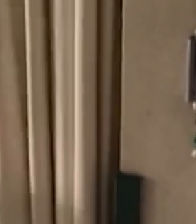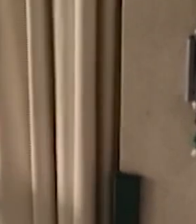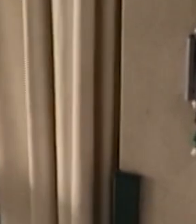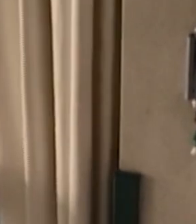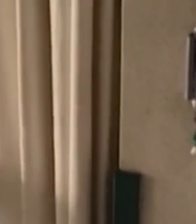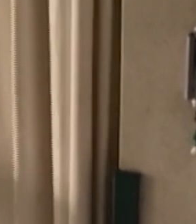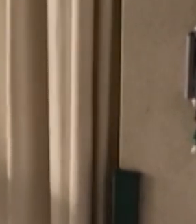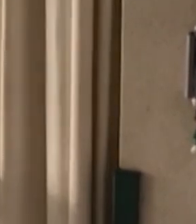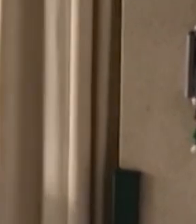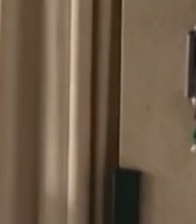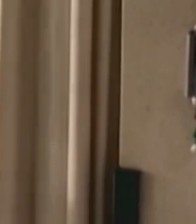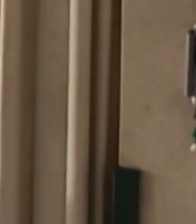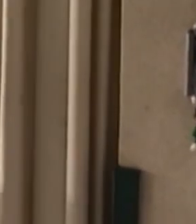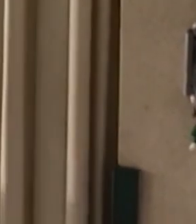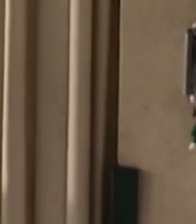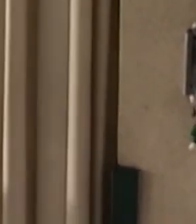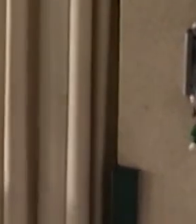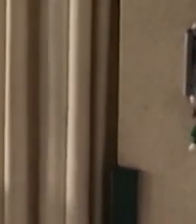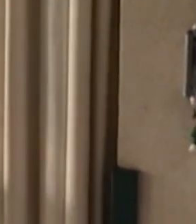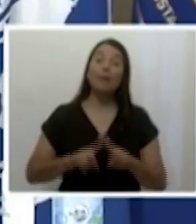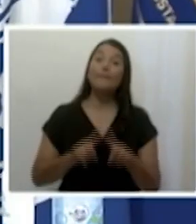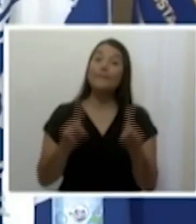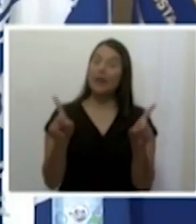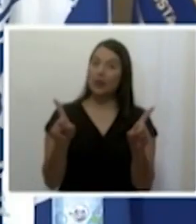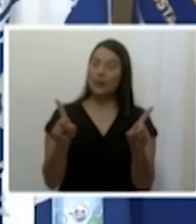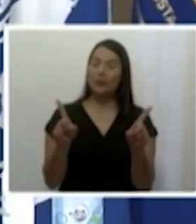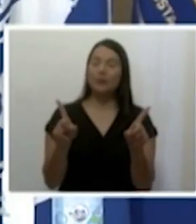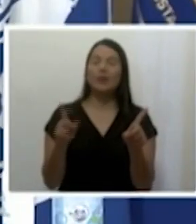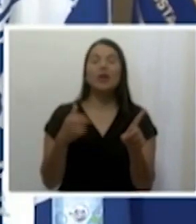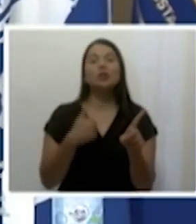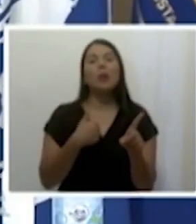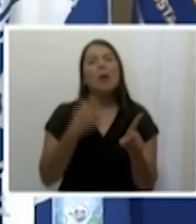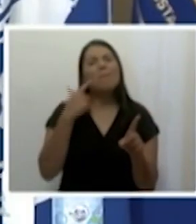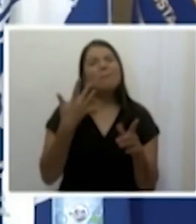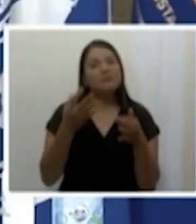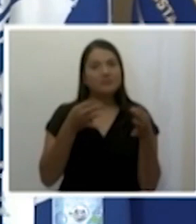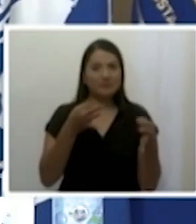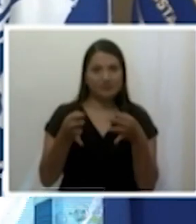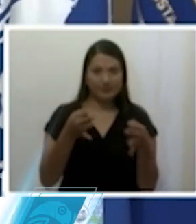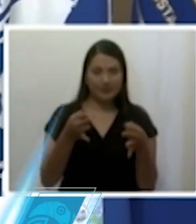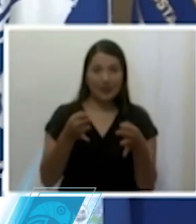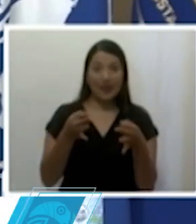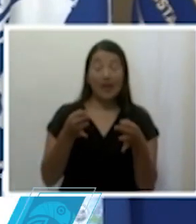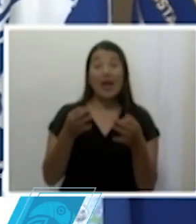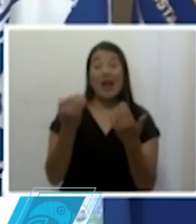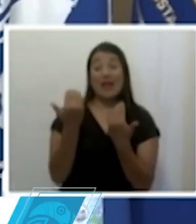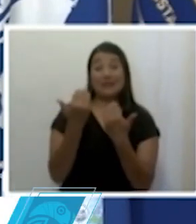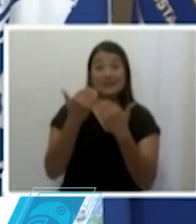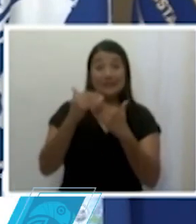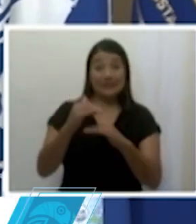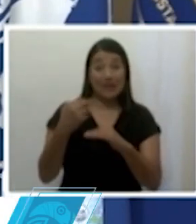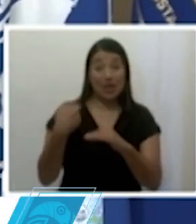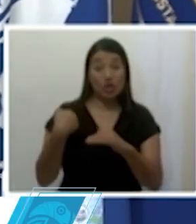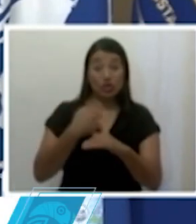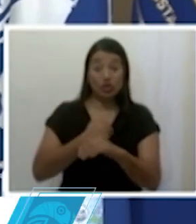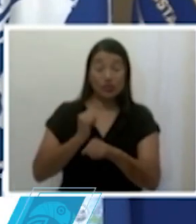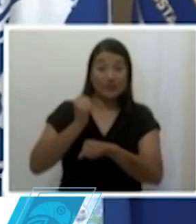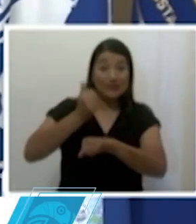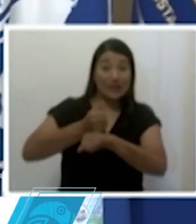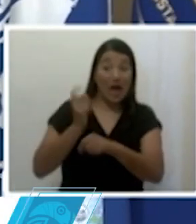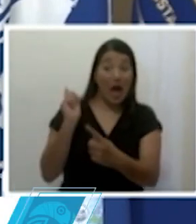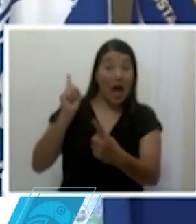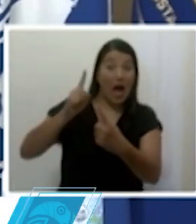continuar el aumento de las hospitalizaciones. Lo que quiere decir esto es que las restricciones que se han implementado hasta el día